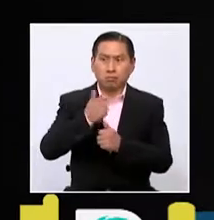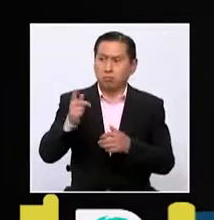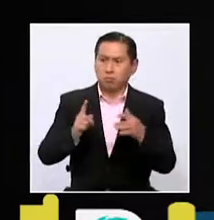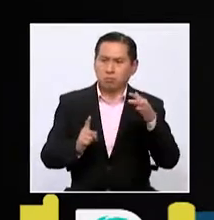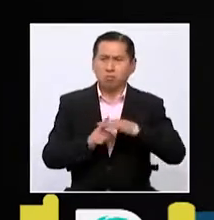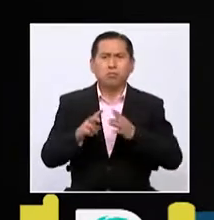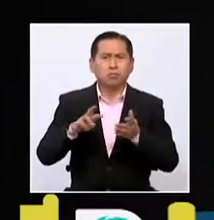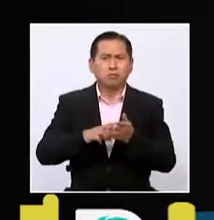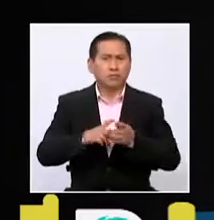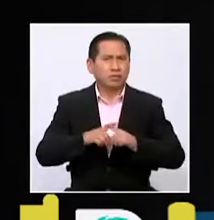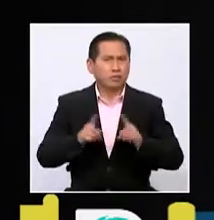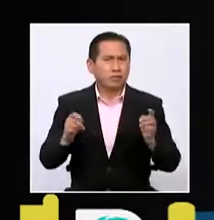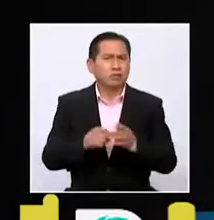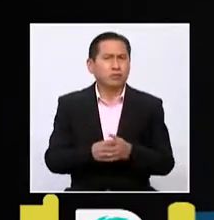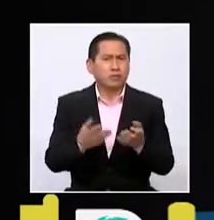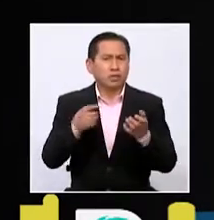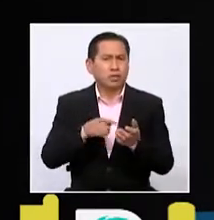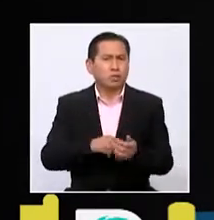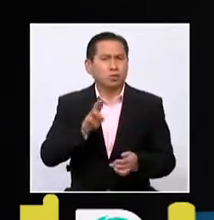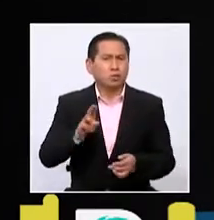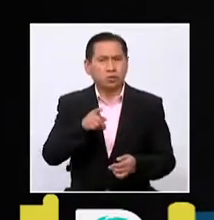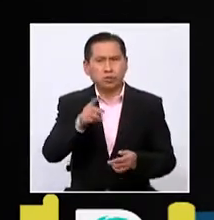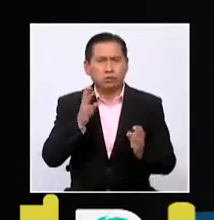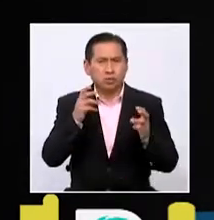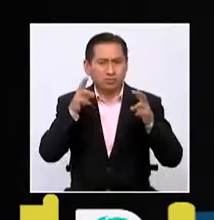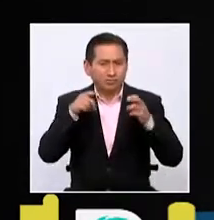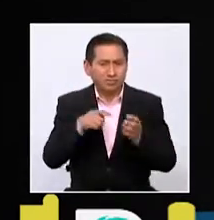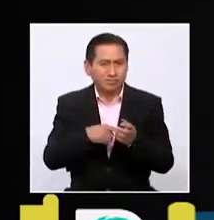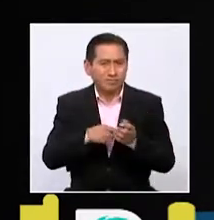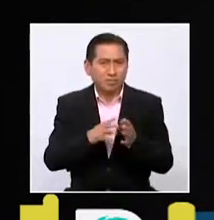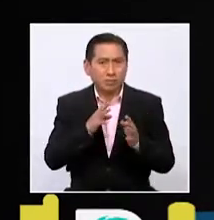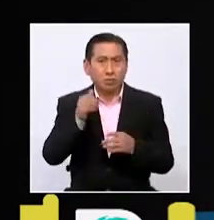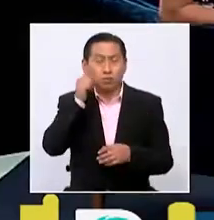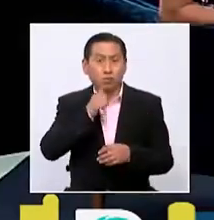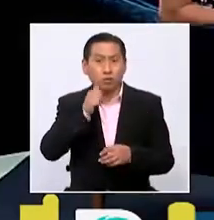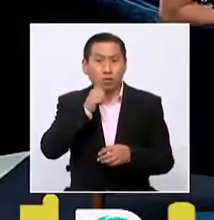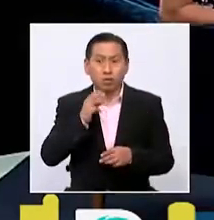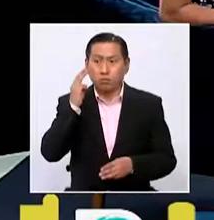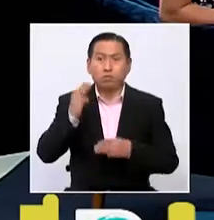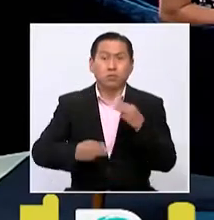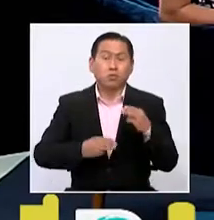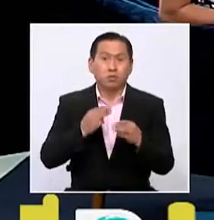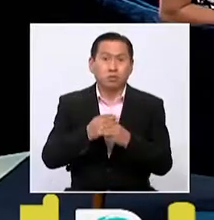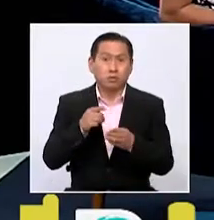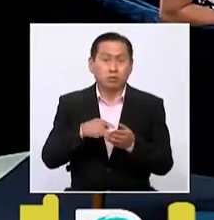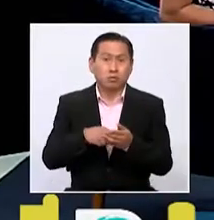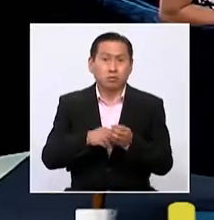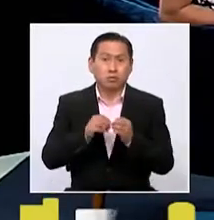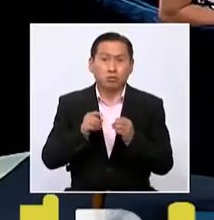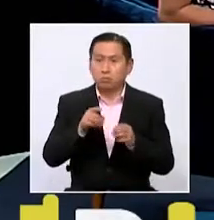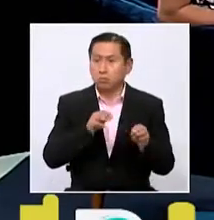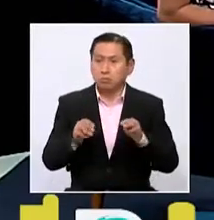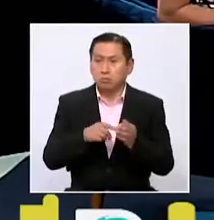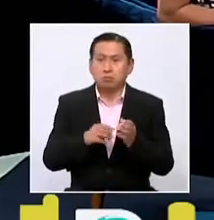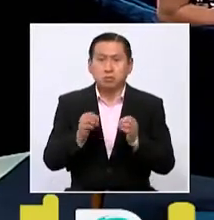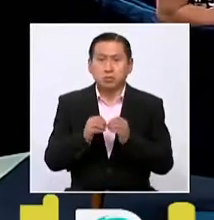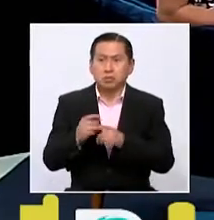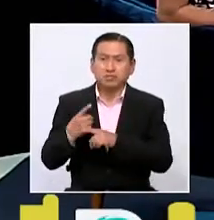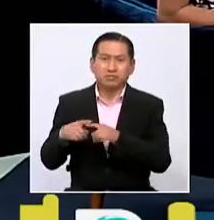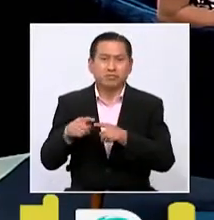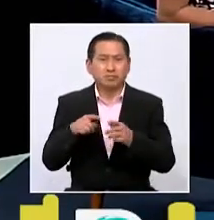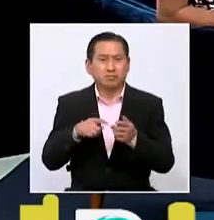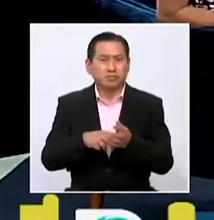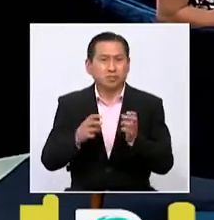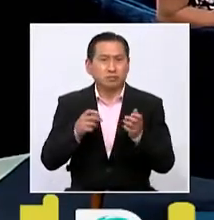modo distinto. Quiero utilizar esta analogía para hablar de la mujer en el mundo en el cual te mueves constantemente, que tiene que ver